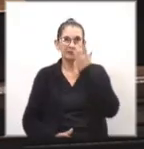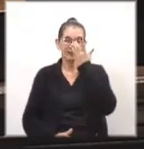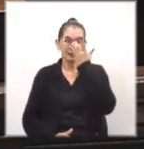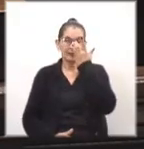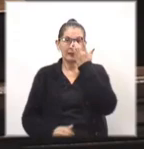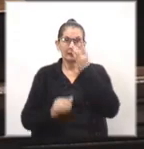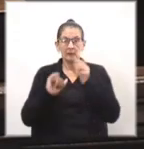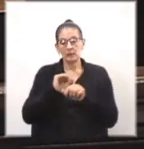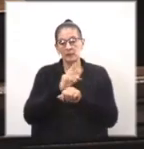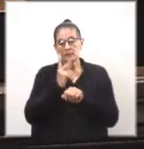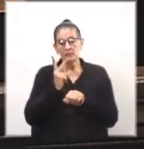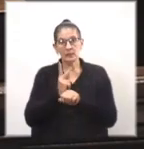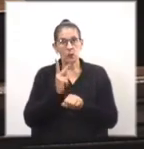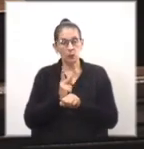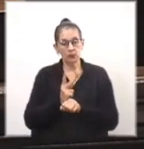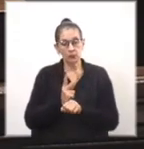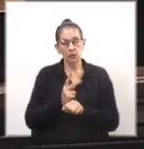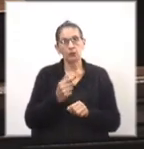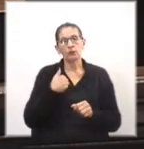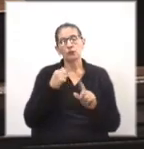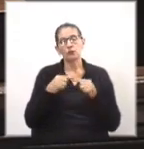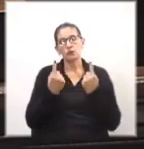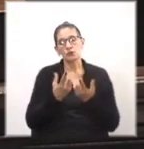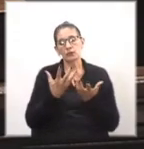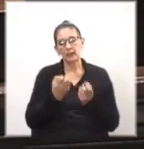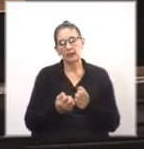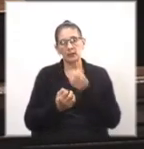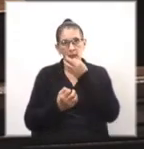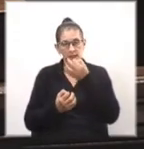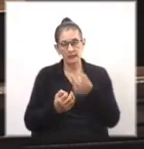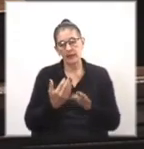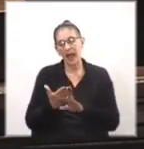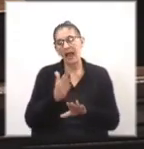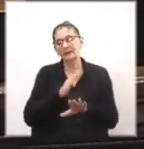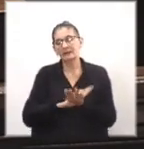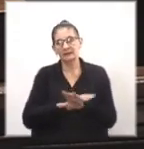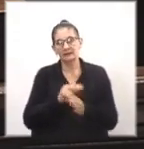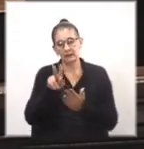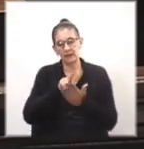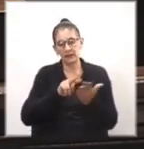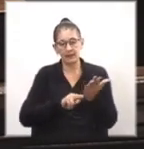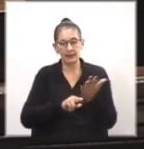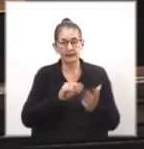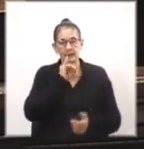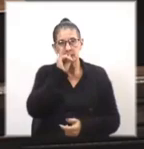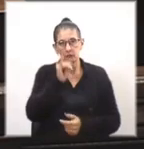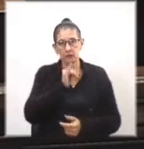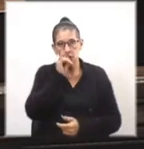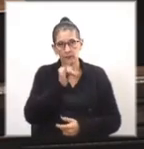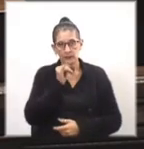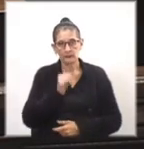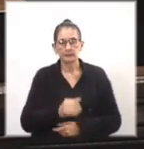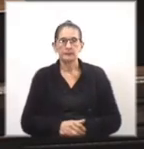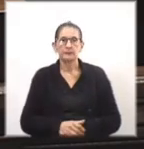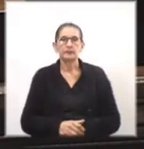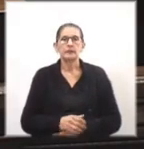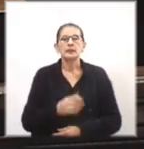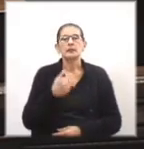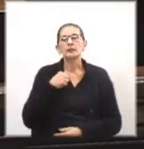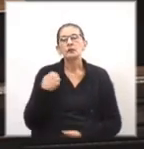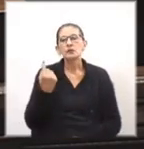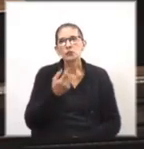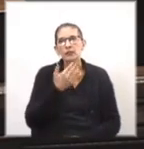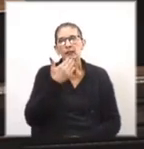lugar, nosotros queremos expresar, antes de comenzar la lectura del informe, que entendemos